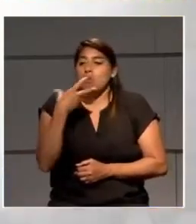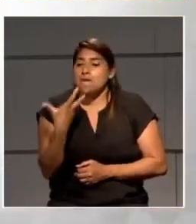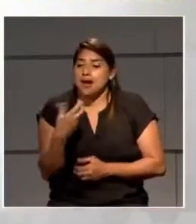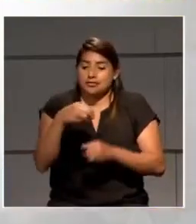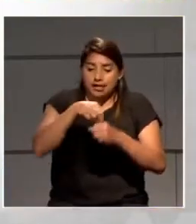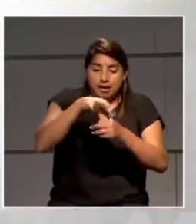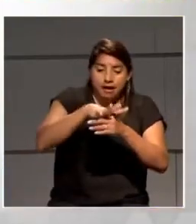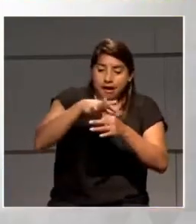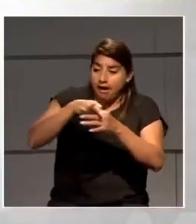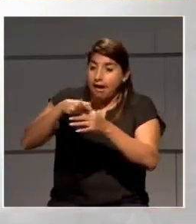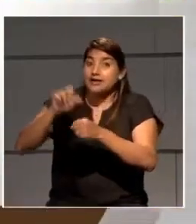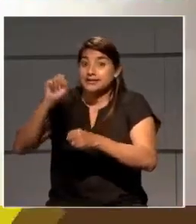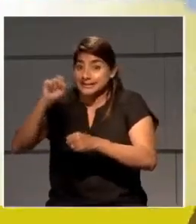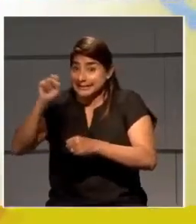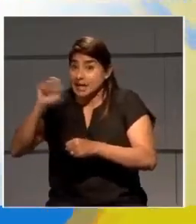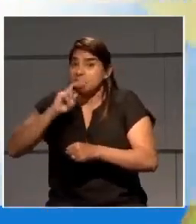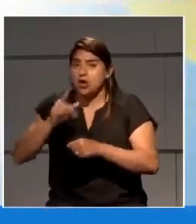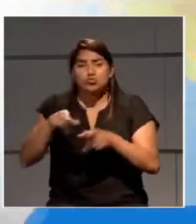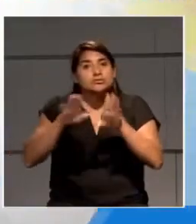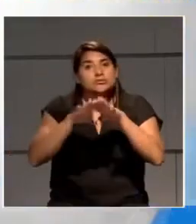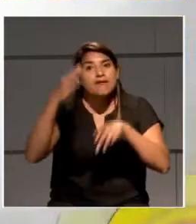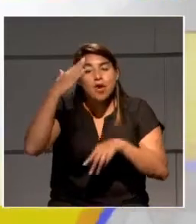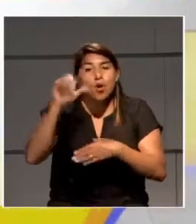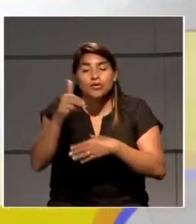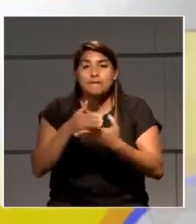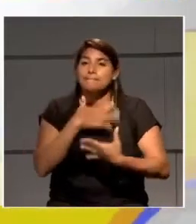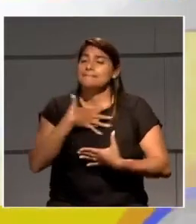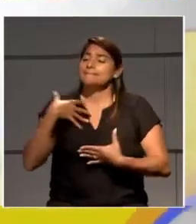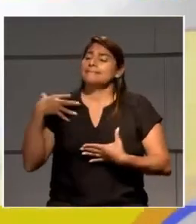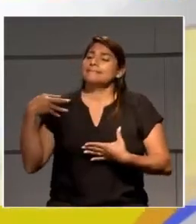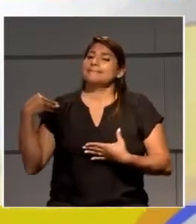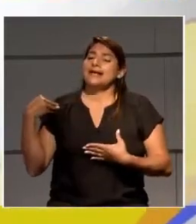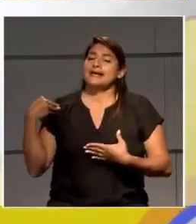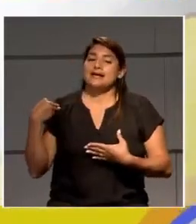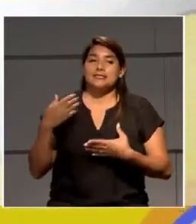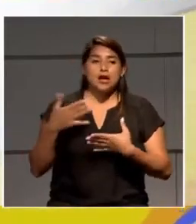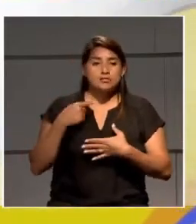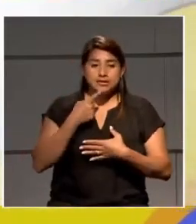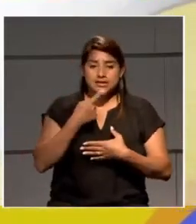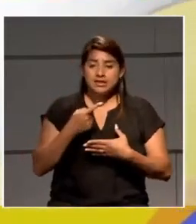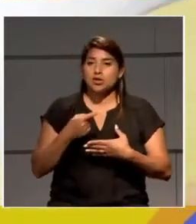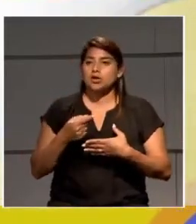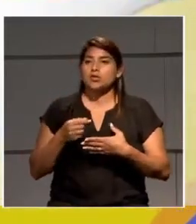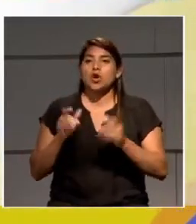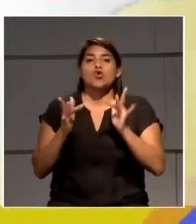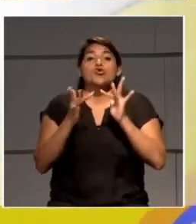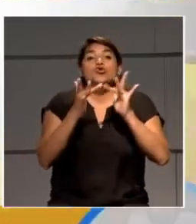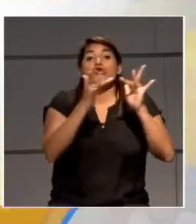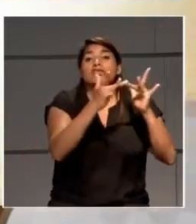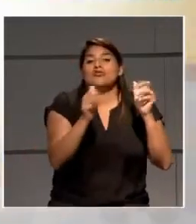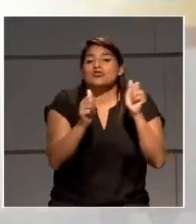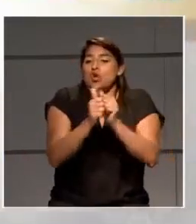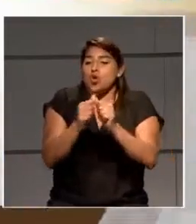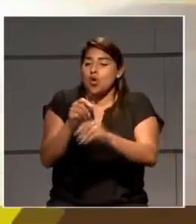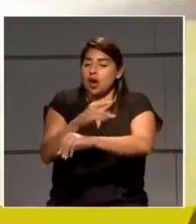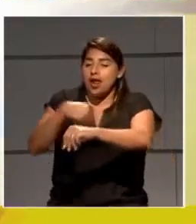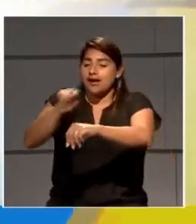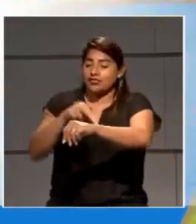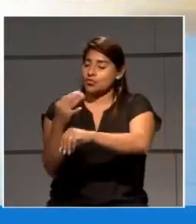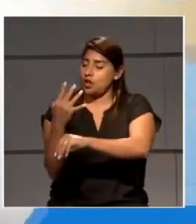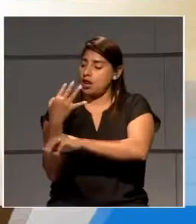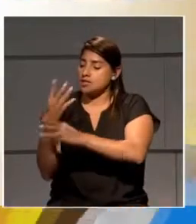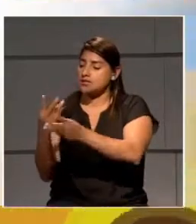Sí. Y ¿sabes qué? También me encanta, como decís vos, el contacto con la